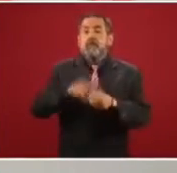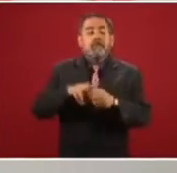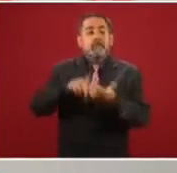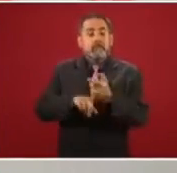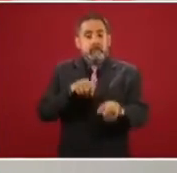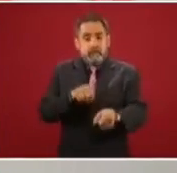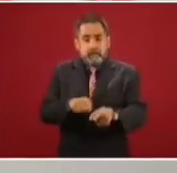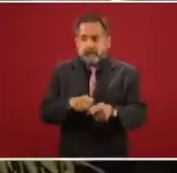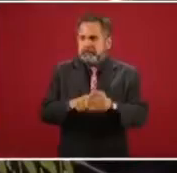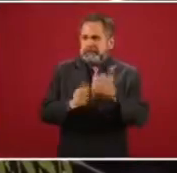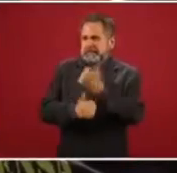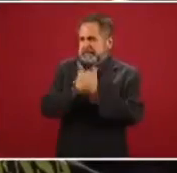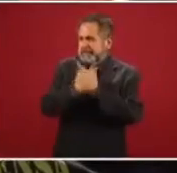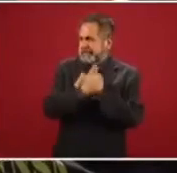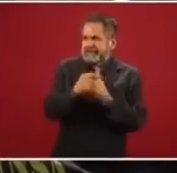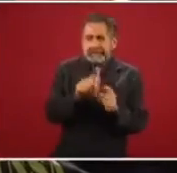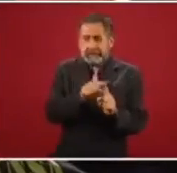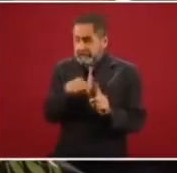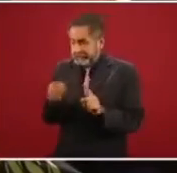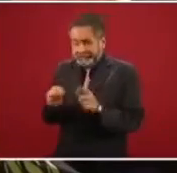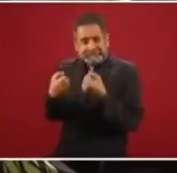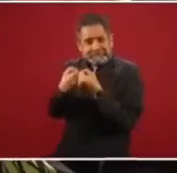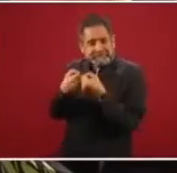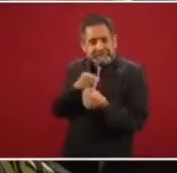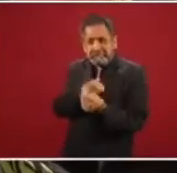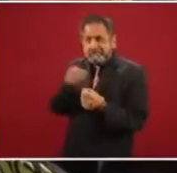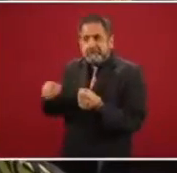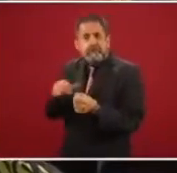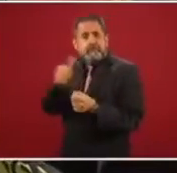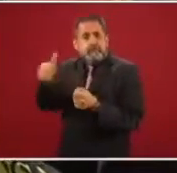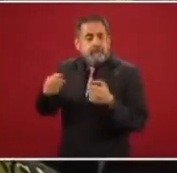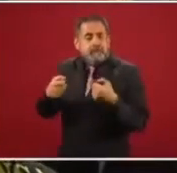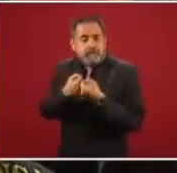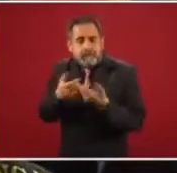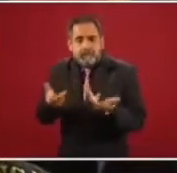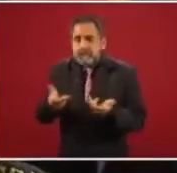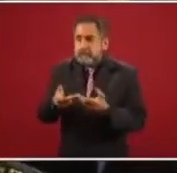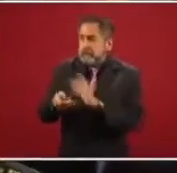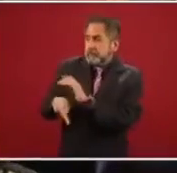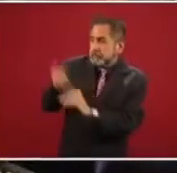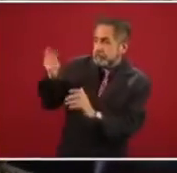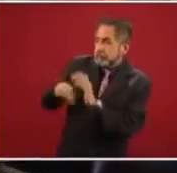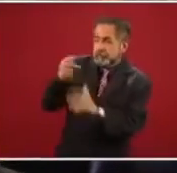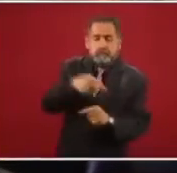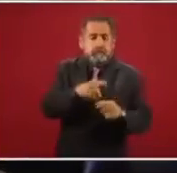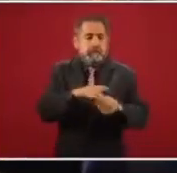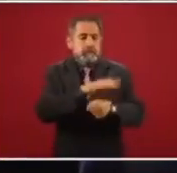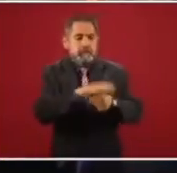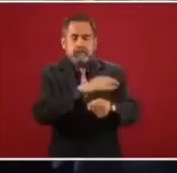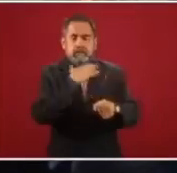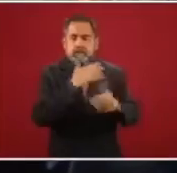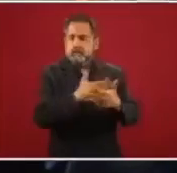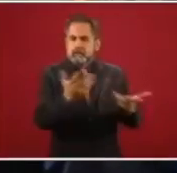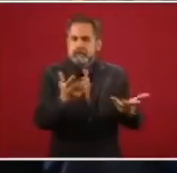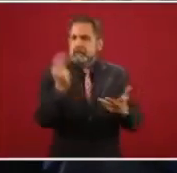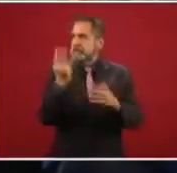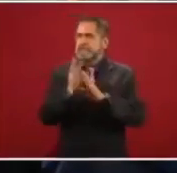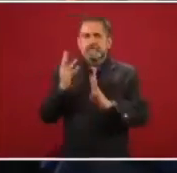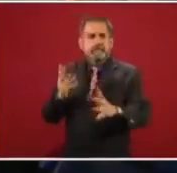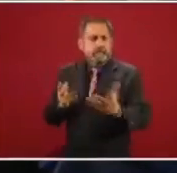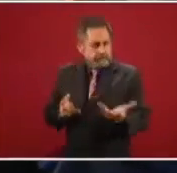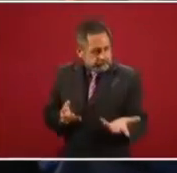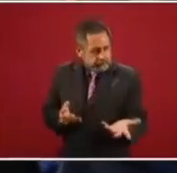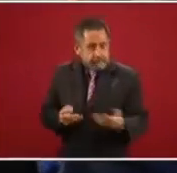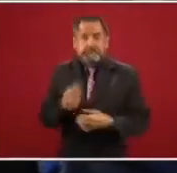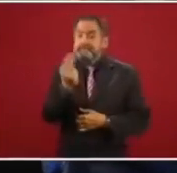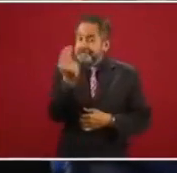están compitiendo con otro con otra institución y que tienen desocupación cuando tenemos tanta necesidad el asunto es